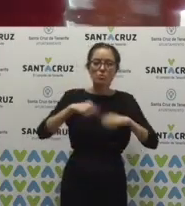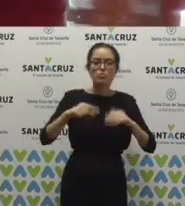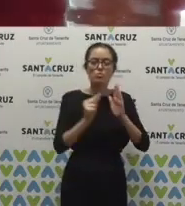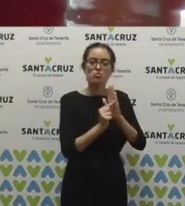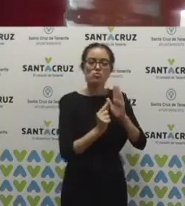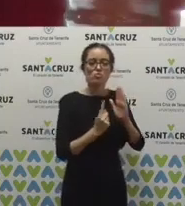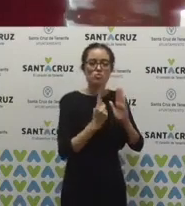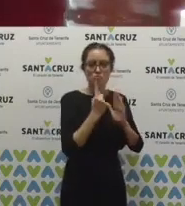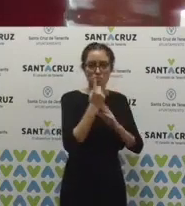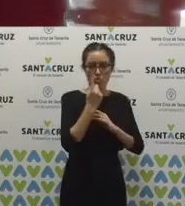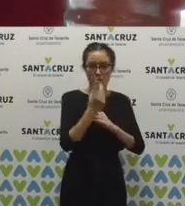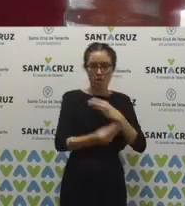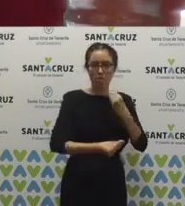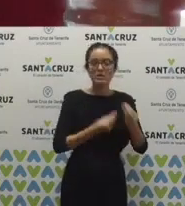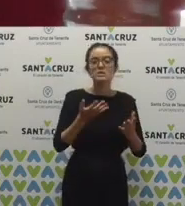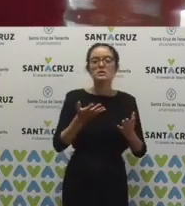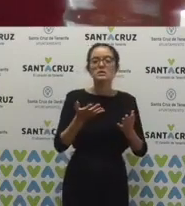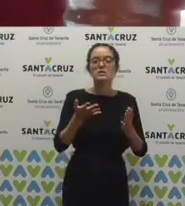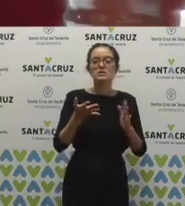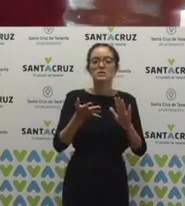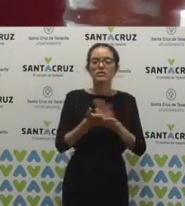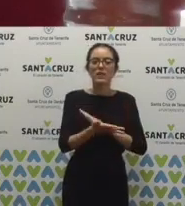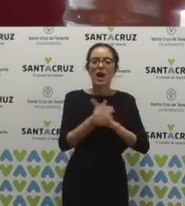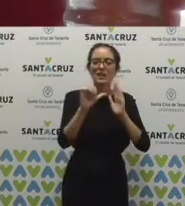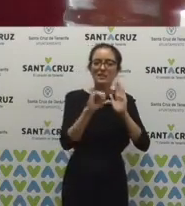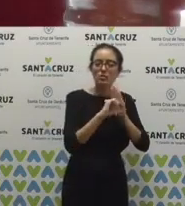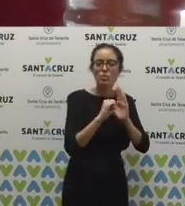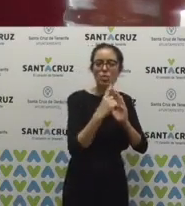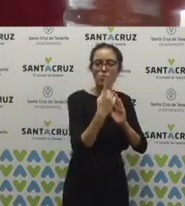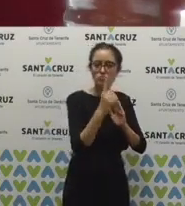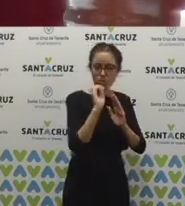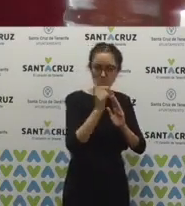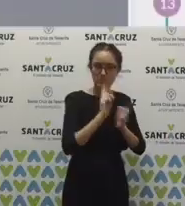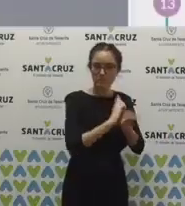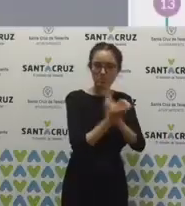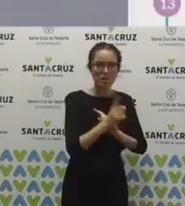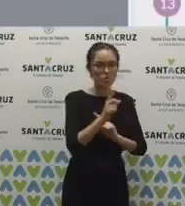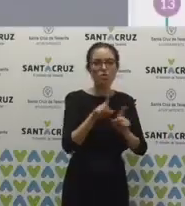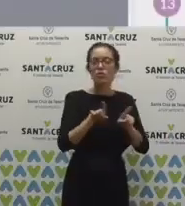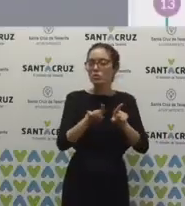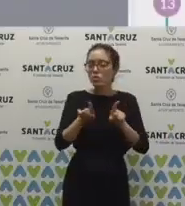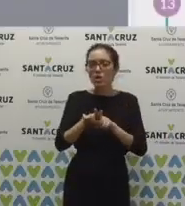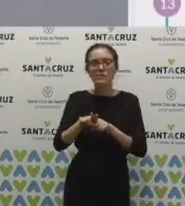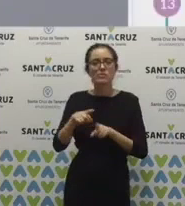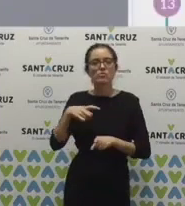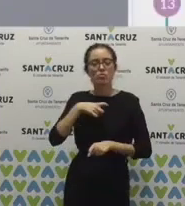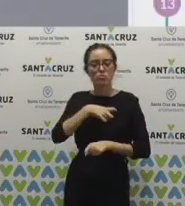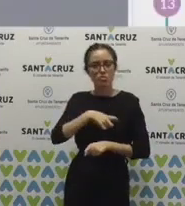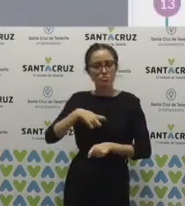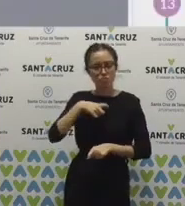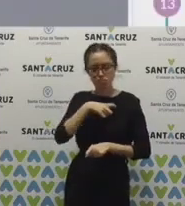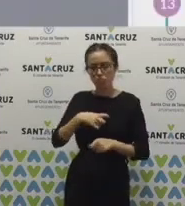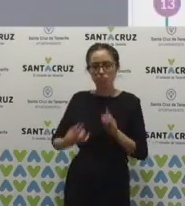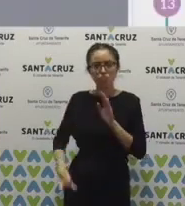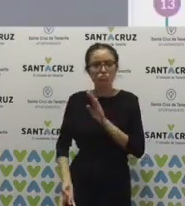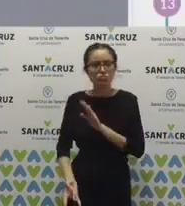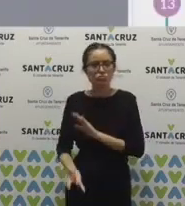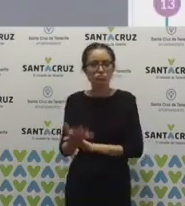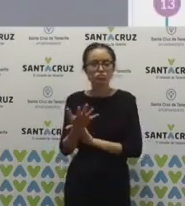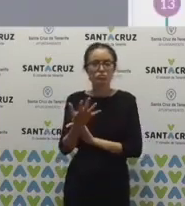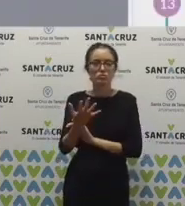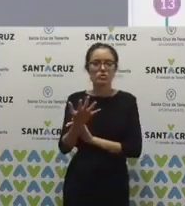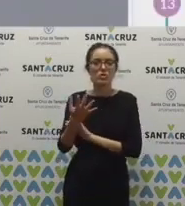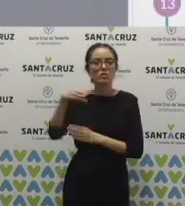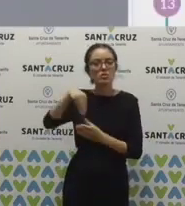de no seguir nos a un solo artículo sino que se cree una comisión formada por concejales del ayuntamiento